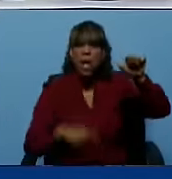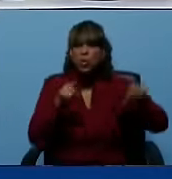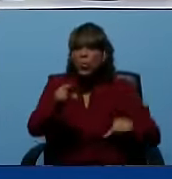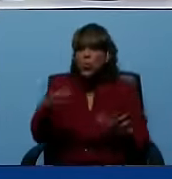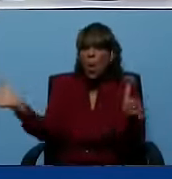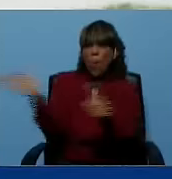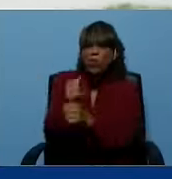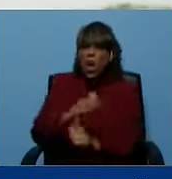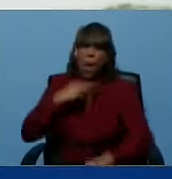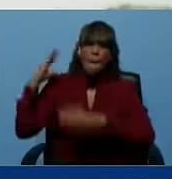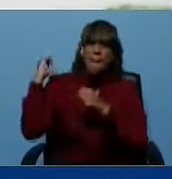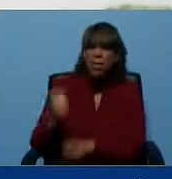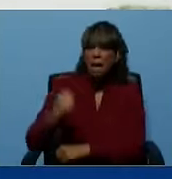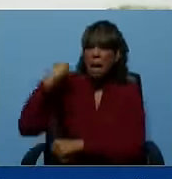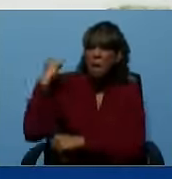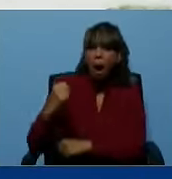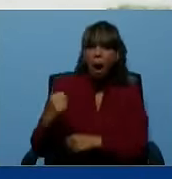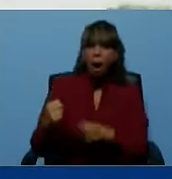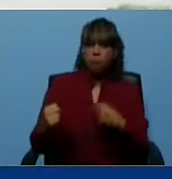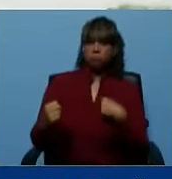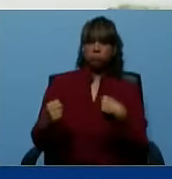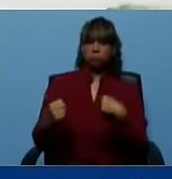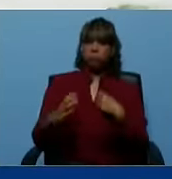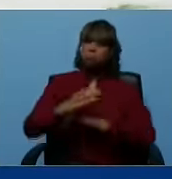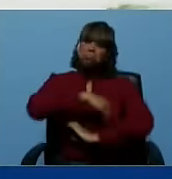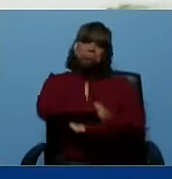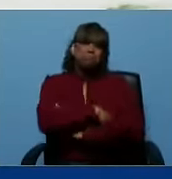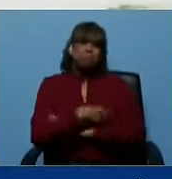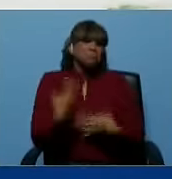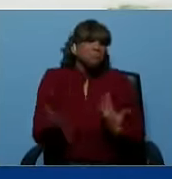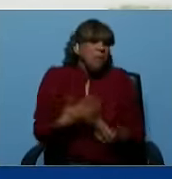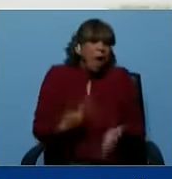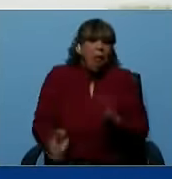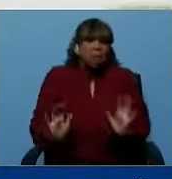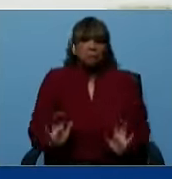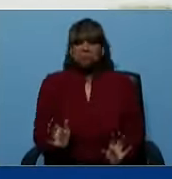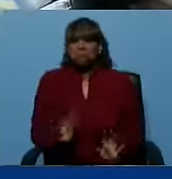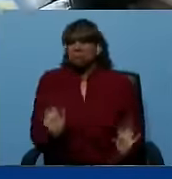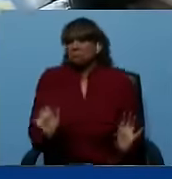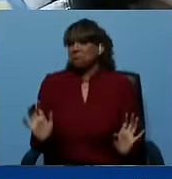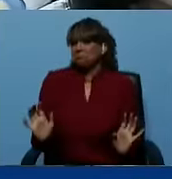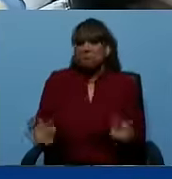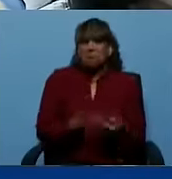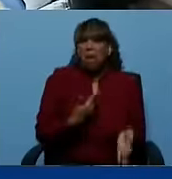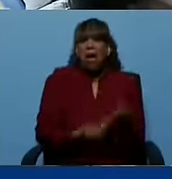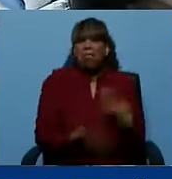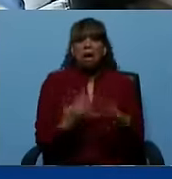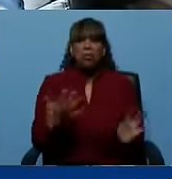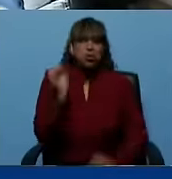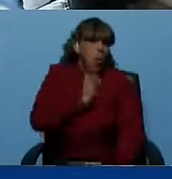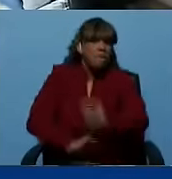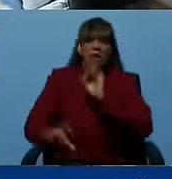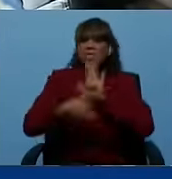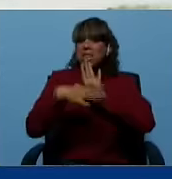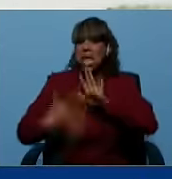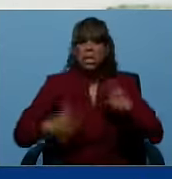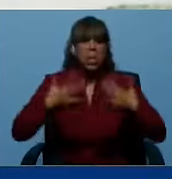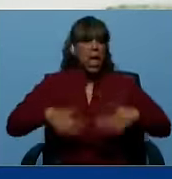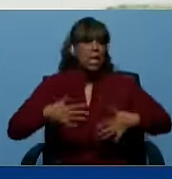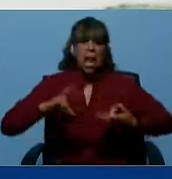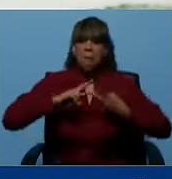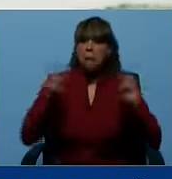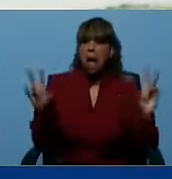matar? Nos quedamos de brazos cruzados, no hacemos nada. No defendemos el derecho a la tranquilidad y a la